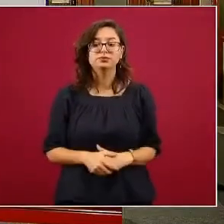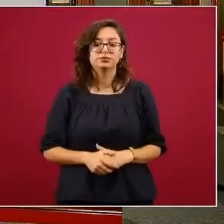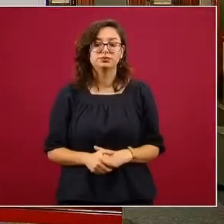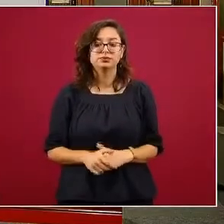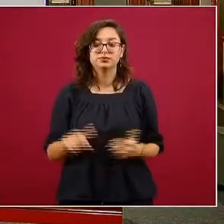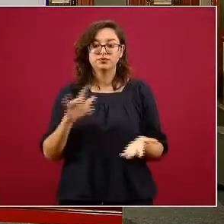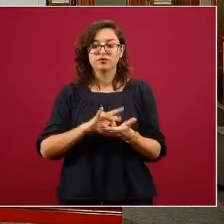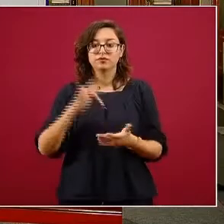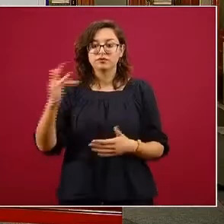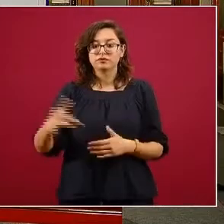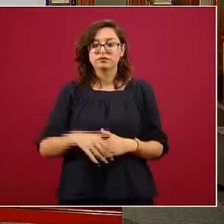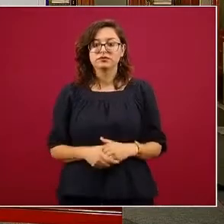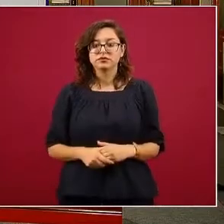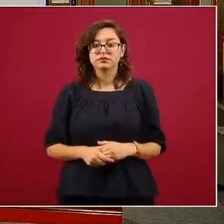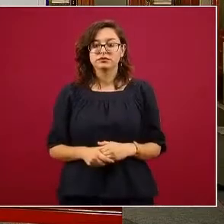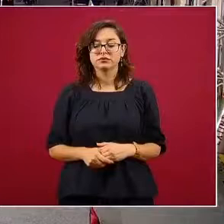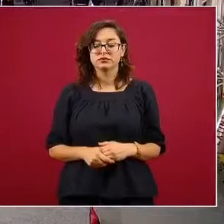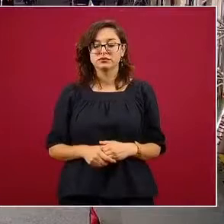Gracias, Olinka.